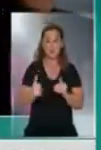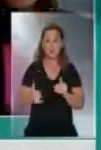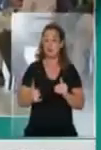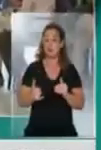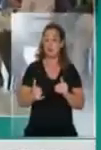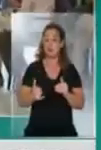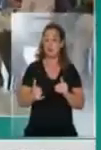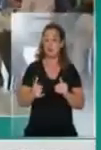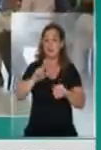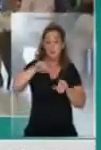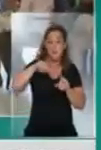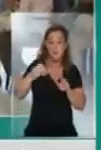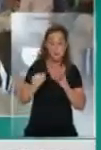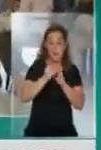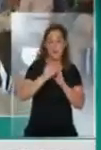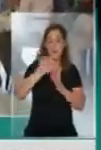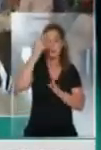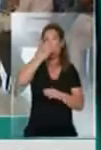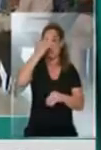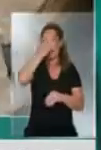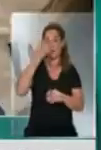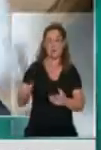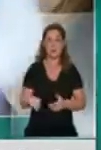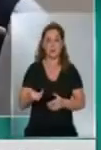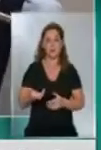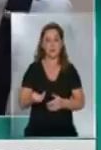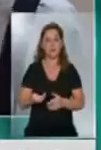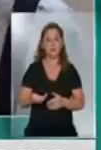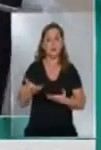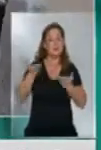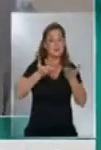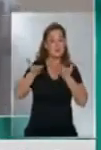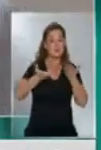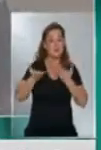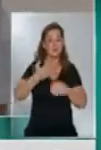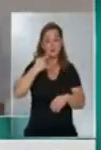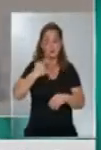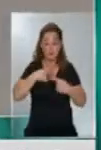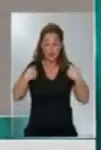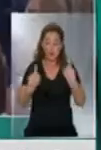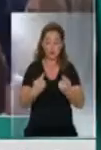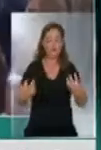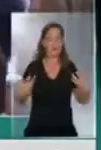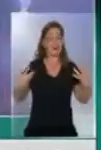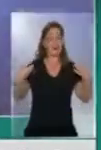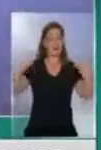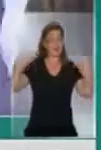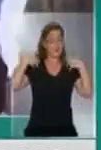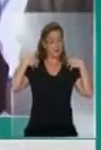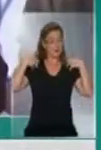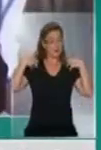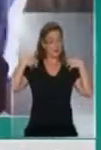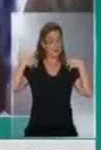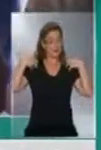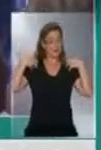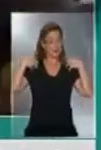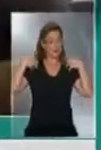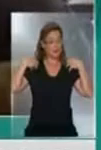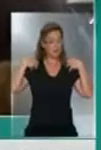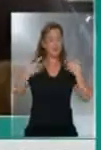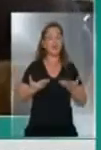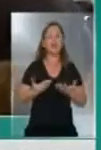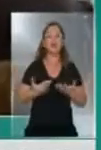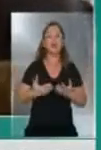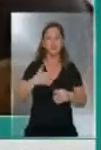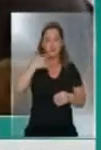aún más a los servicios de urgencia. Entonces tenemos que ser responsables y desde ese punto de vista me parece muy sano que